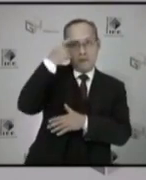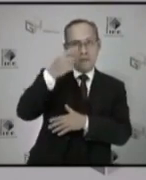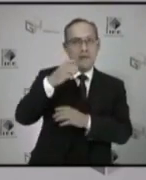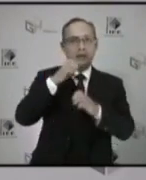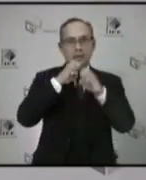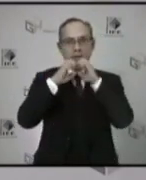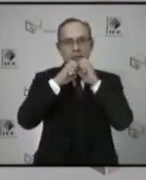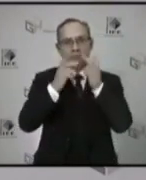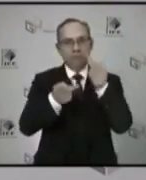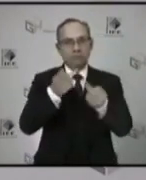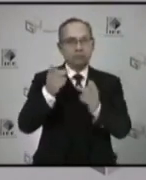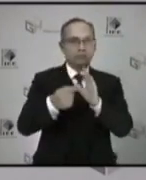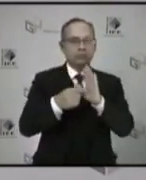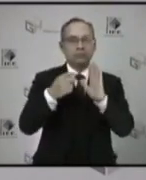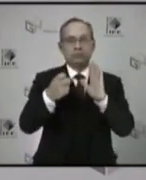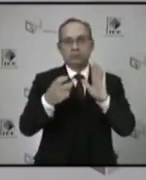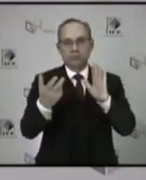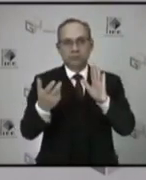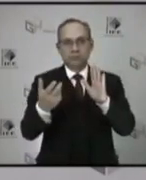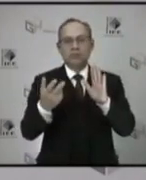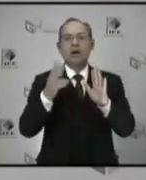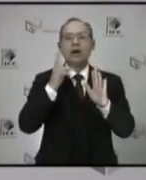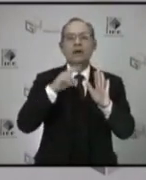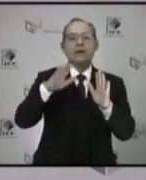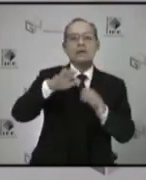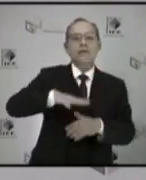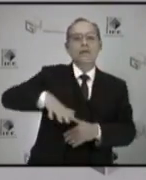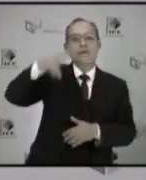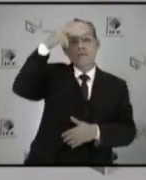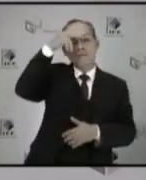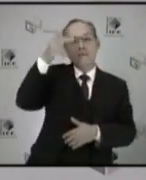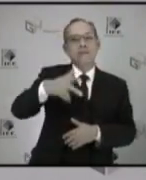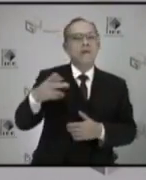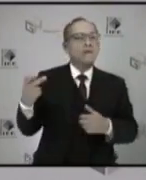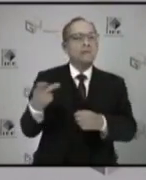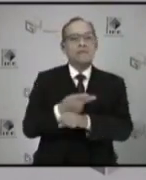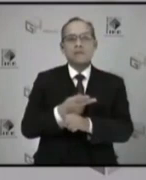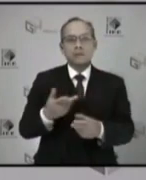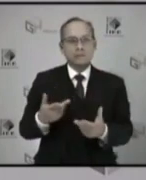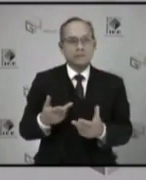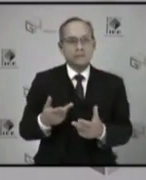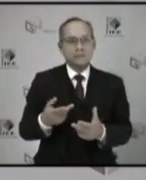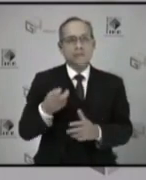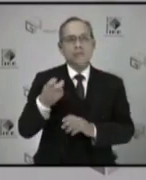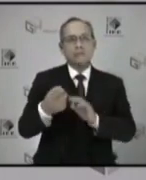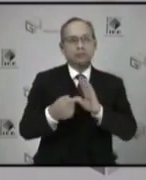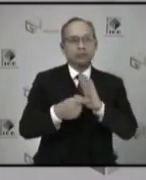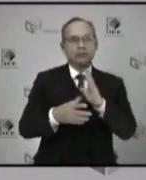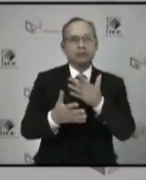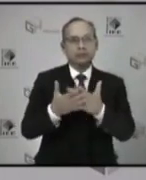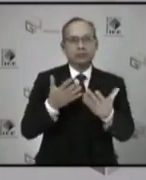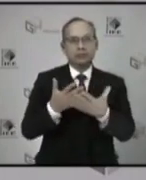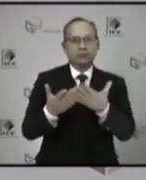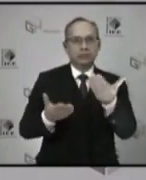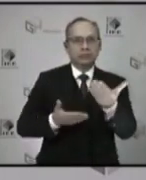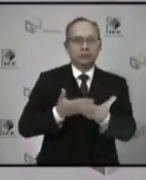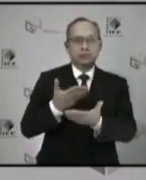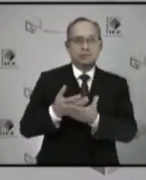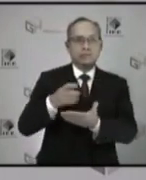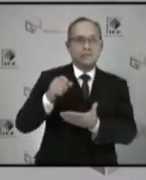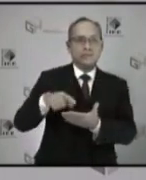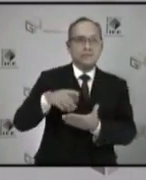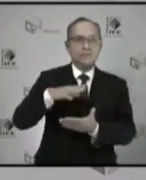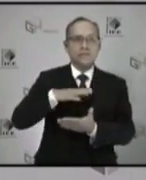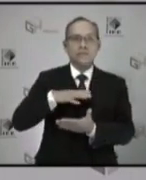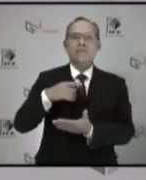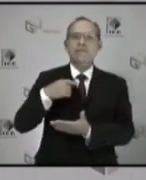por Hidalgo. Eso es lo importante. Y de mis propiedades siempre he rendido cuentas. Siempre he hecho mi declaración puntual.